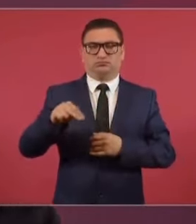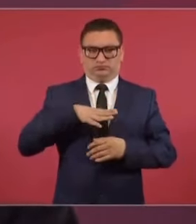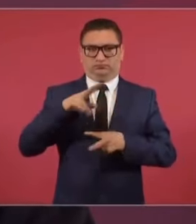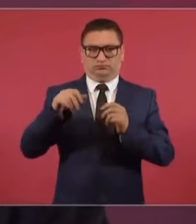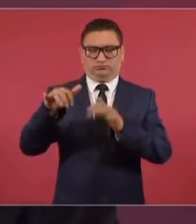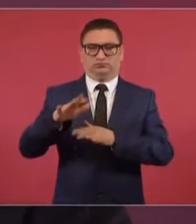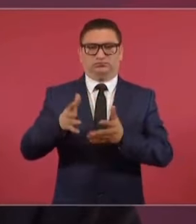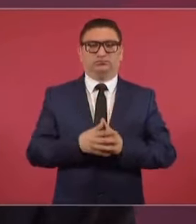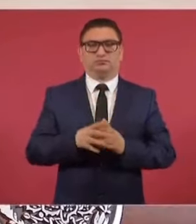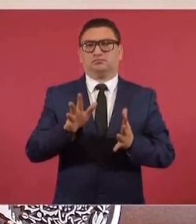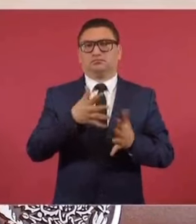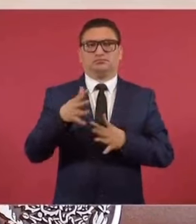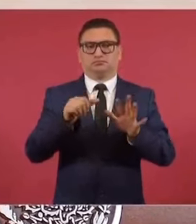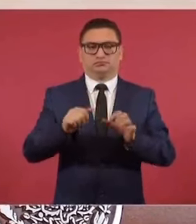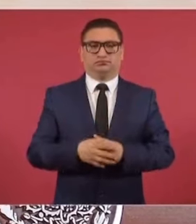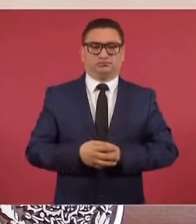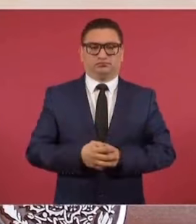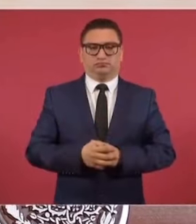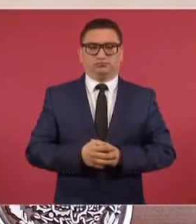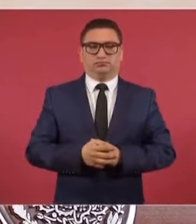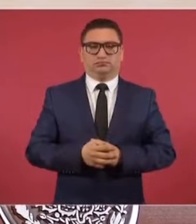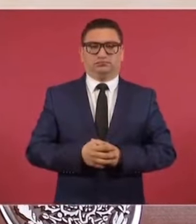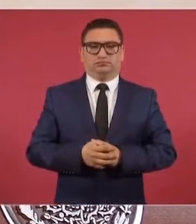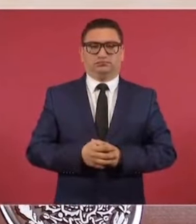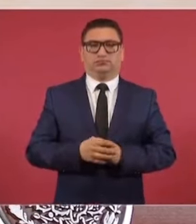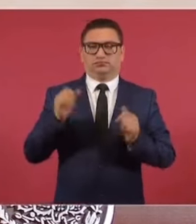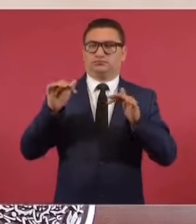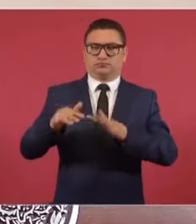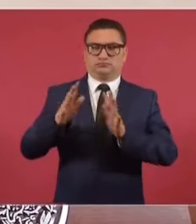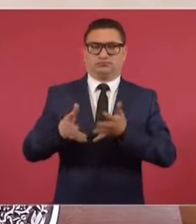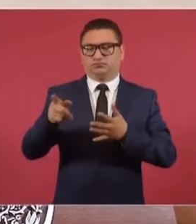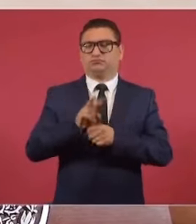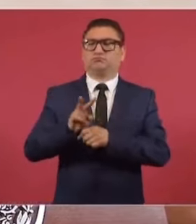Nacional, alrededor de 600 elementos que